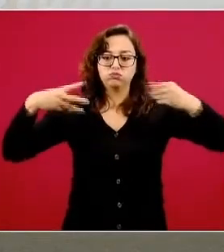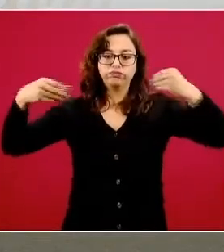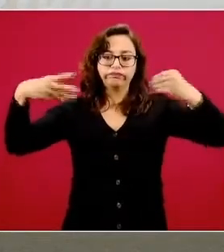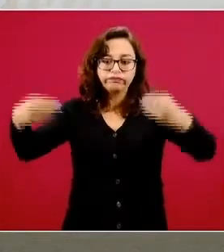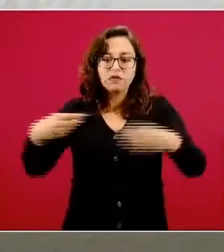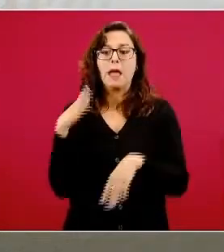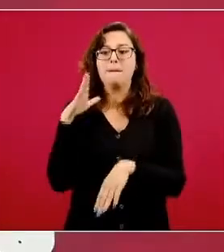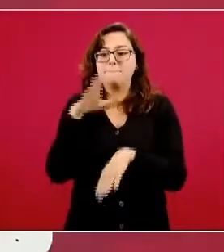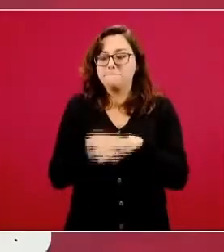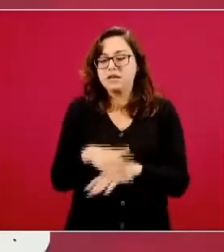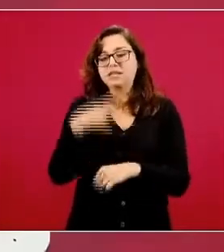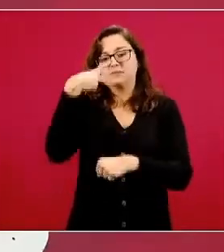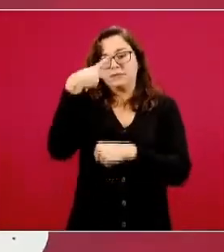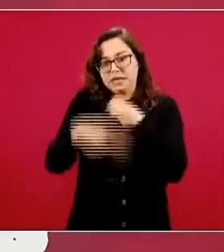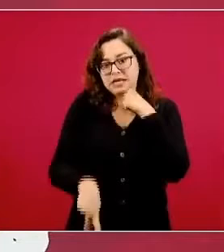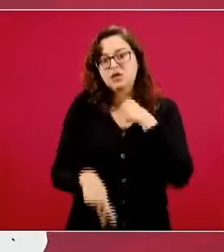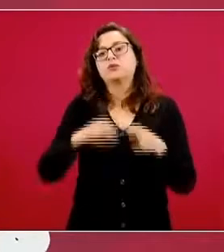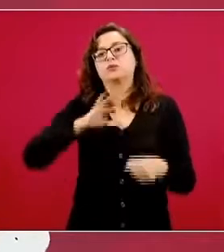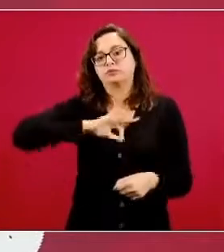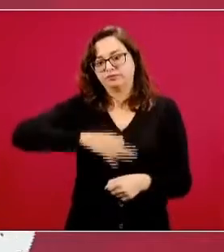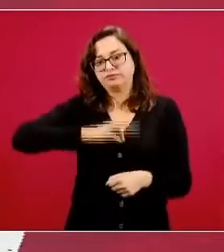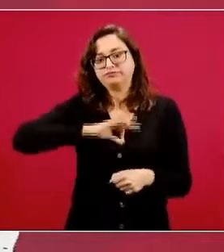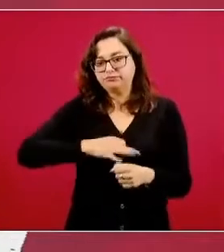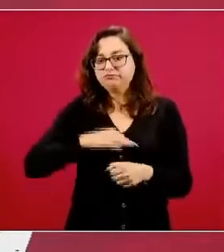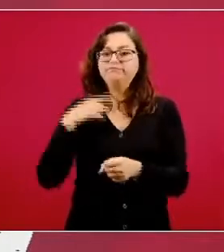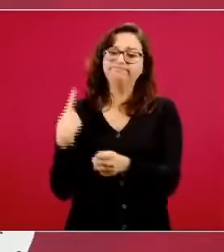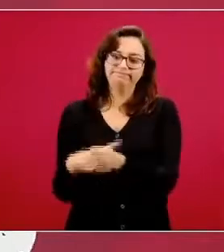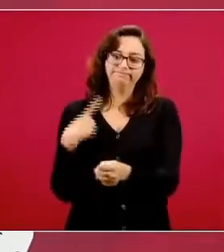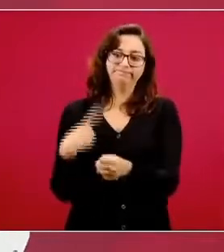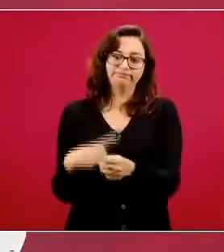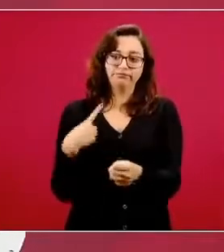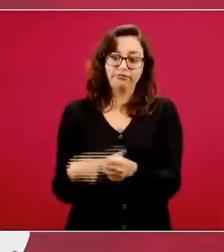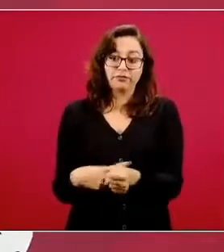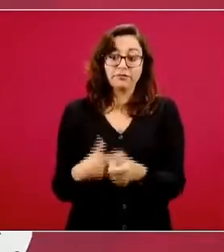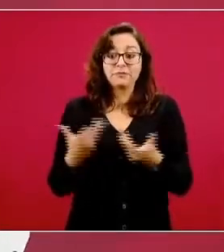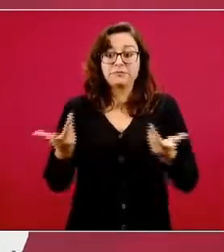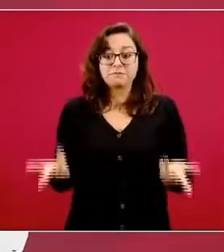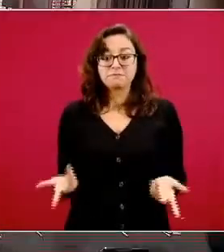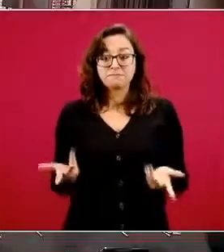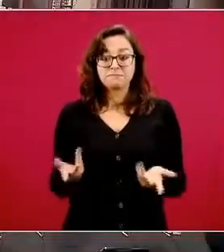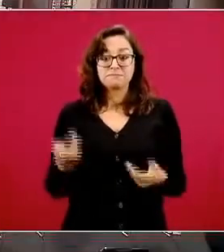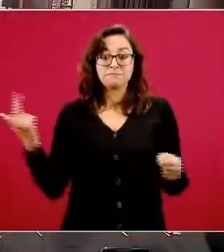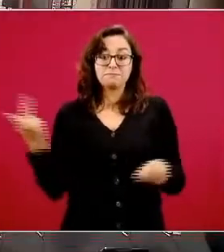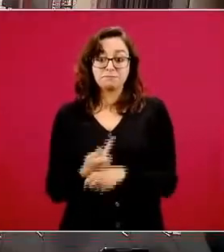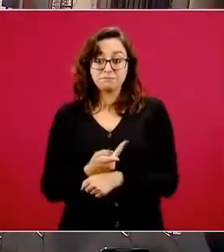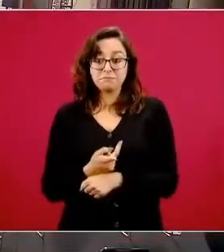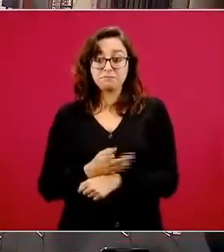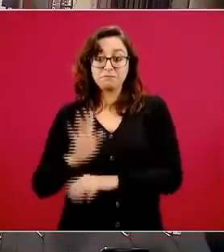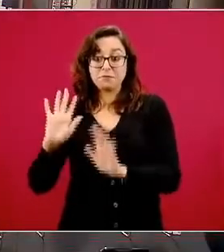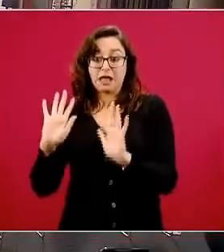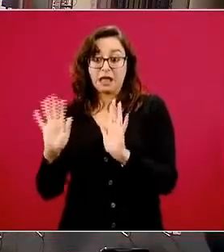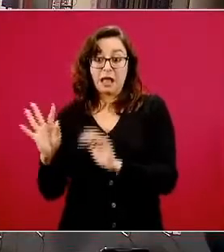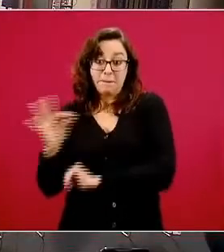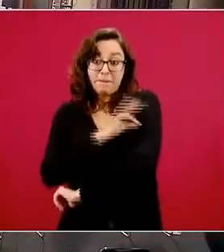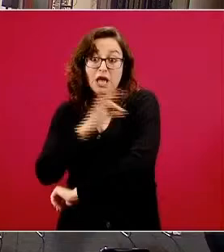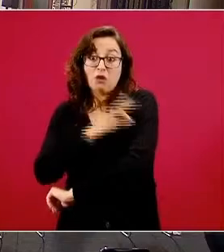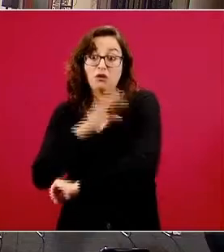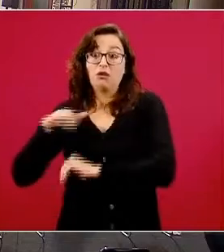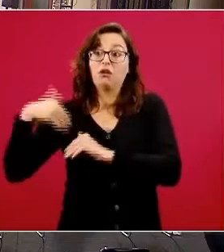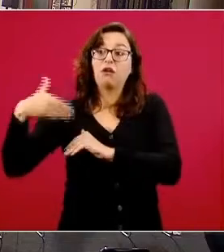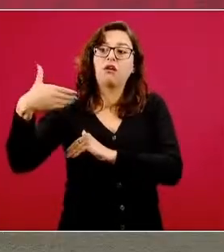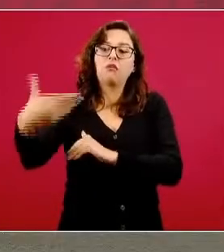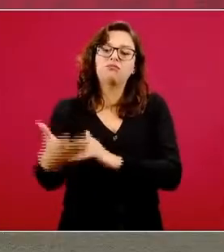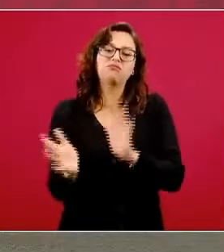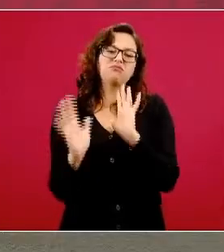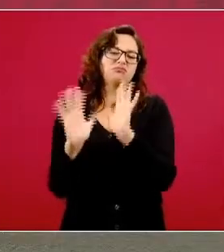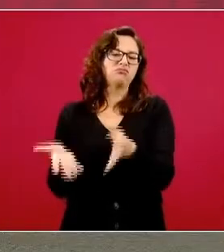el riesgo, la actividad del virus, el riesgo de enfermarnos, y entonces para cuando nos apliquen la vacuna ya